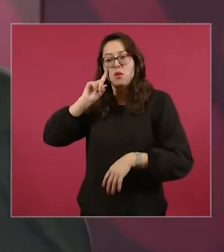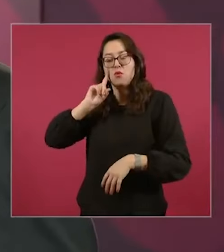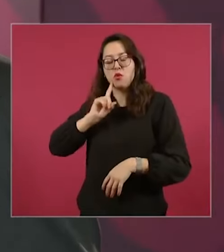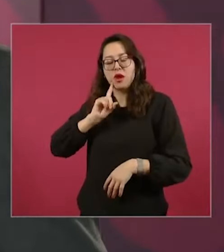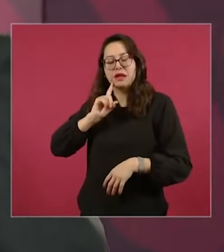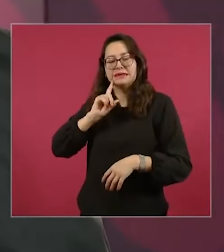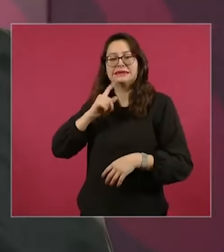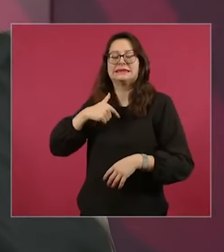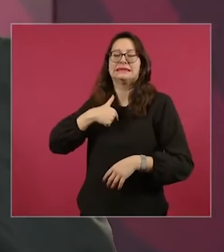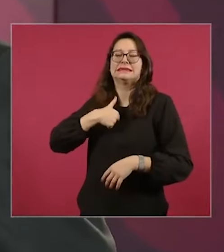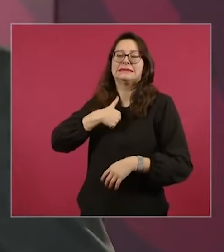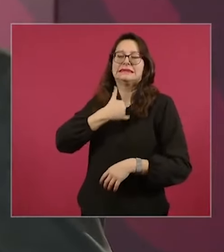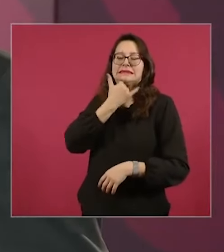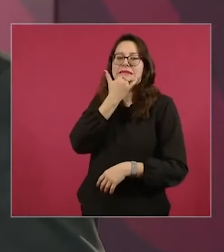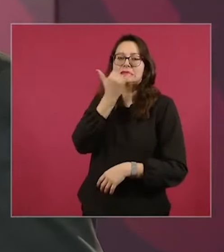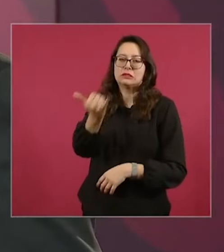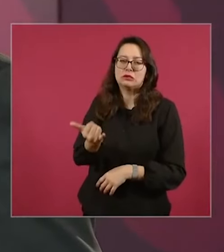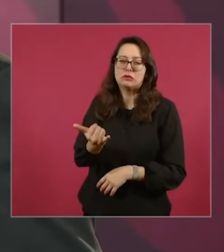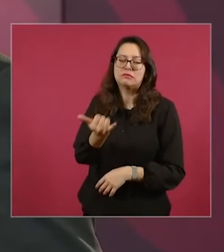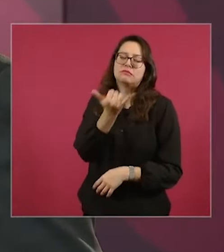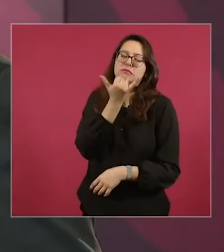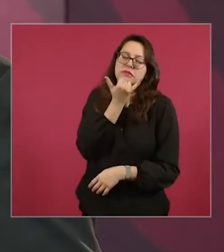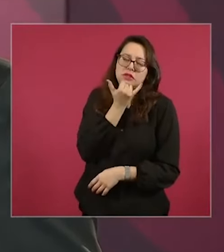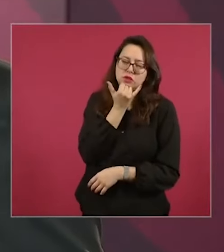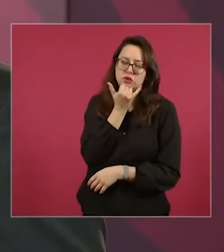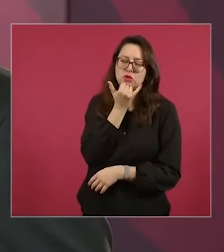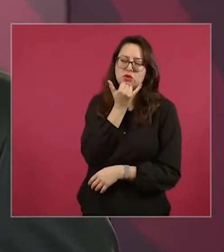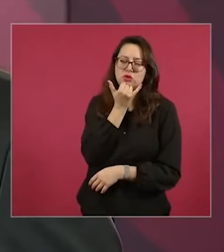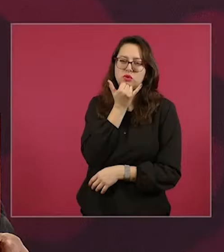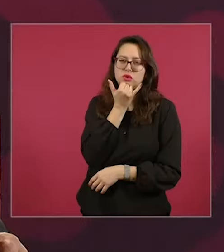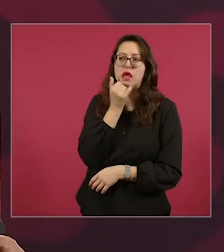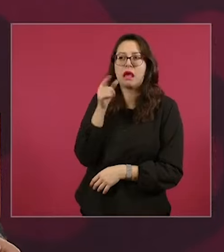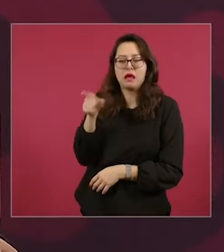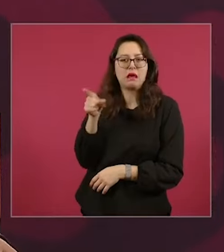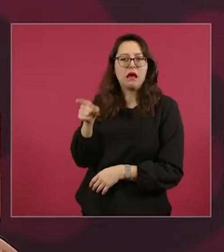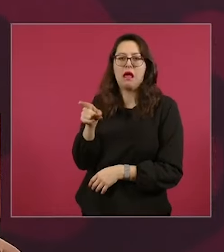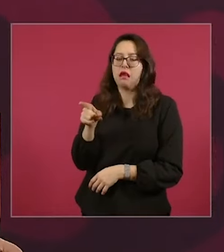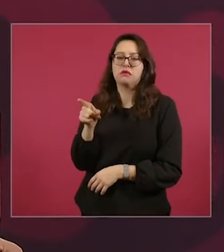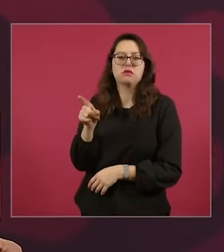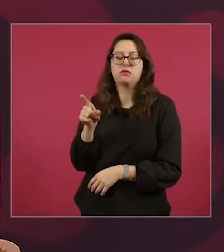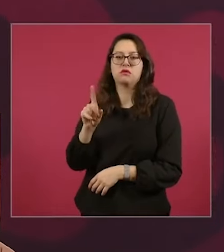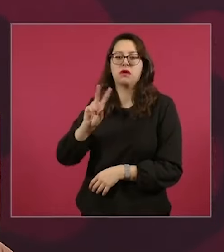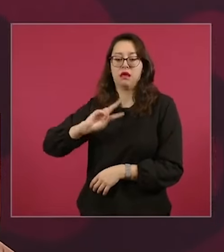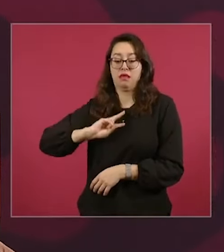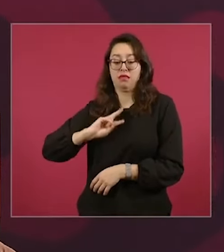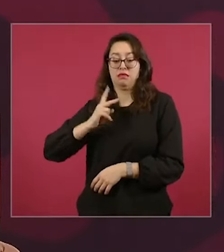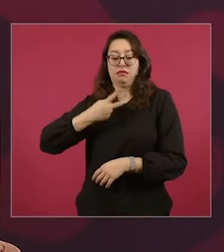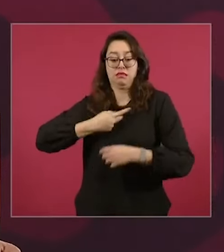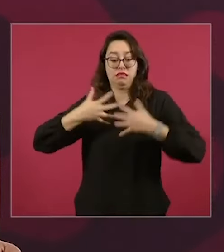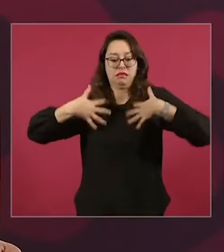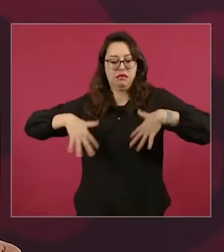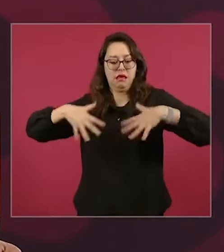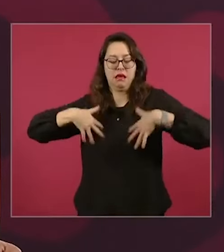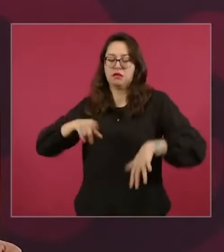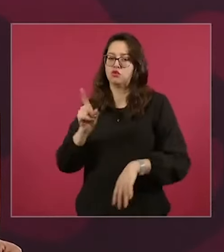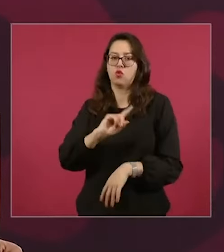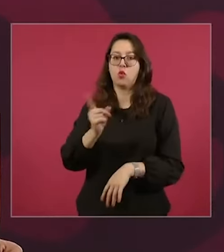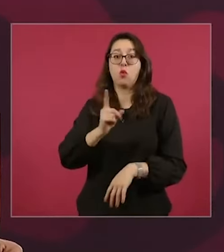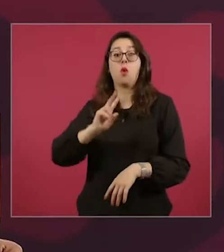Yo soy muy respetuoso y creo en la libertad